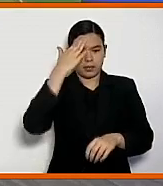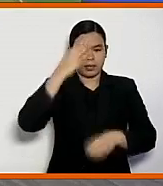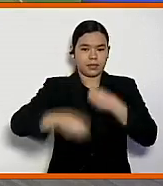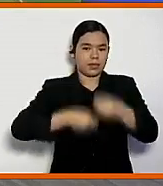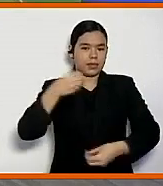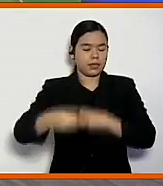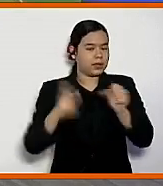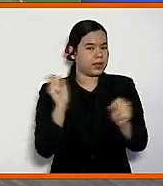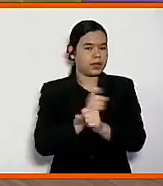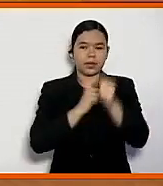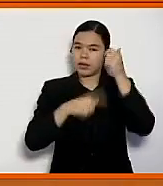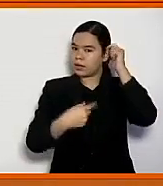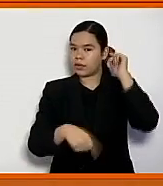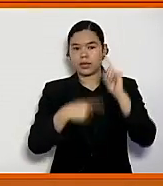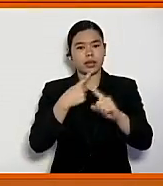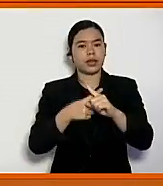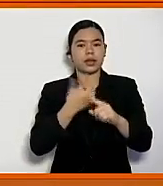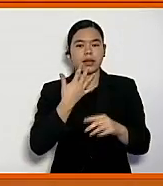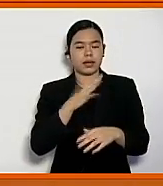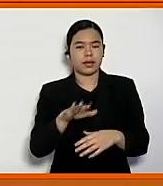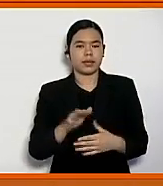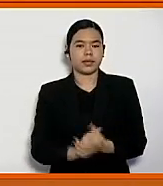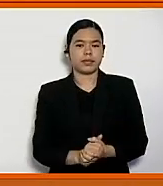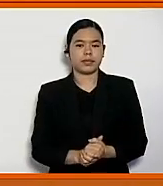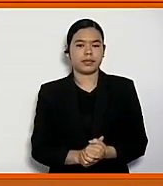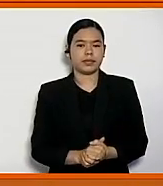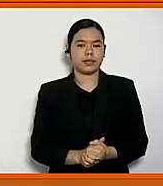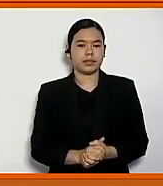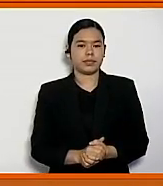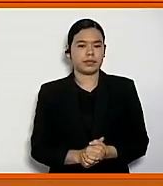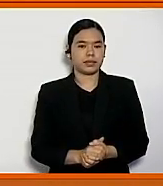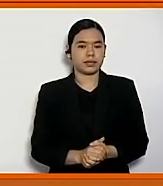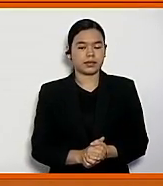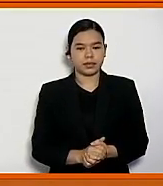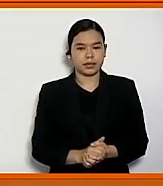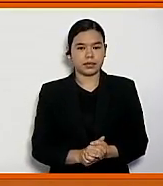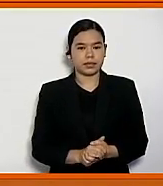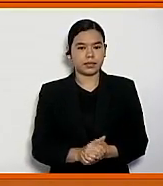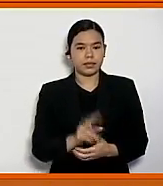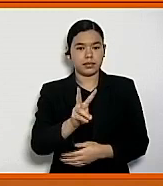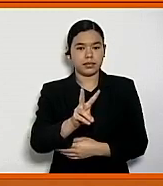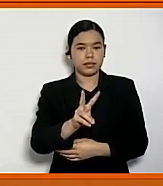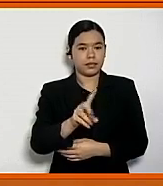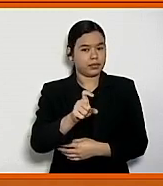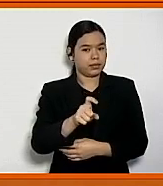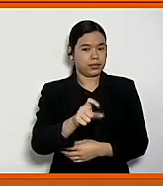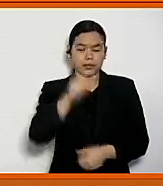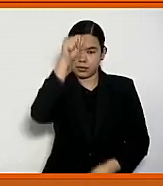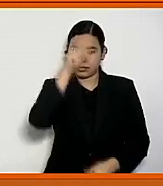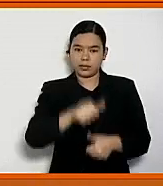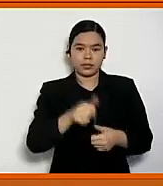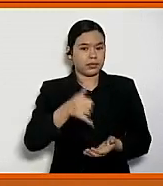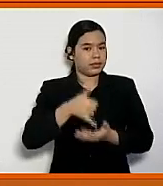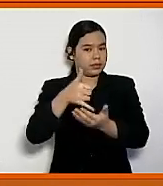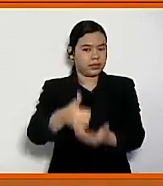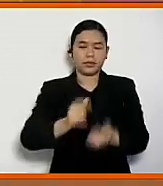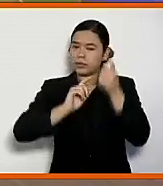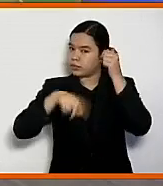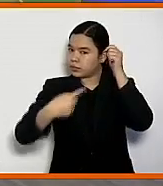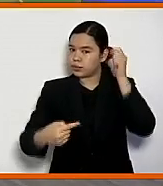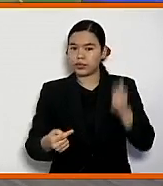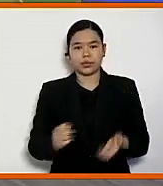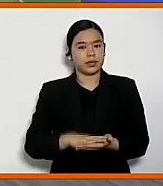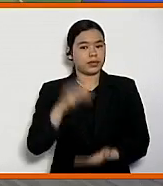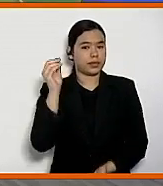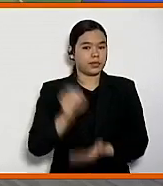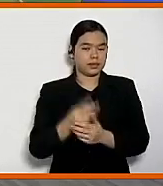para Multi-X. Suerte, porque esta es 12X. Y recuerda que tu premio en diaria se multiplica por